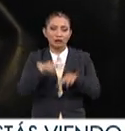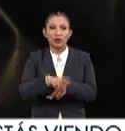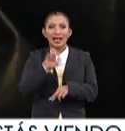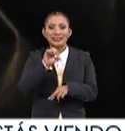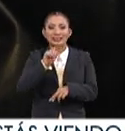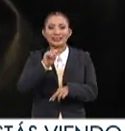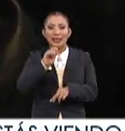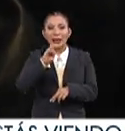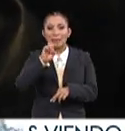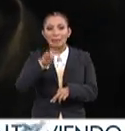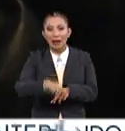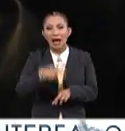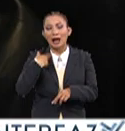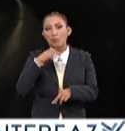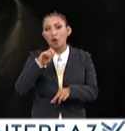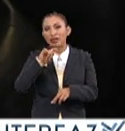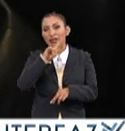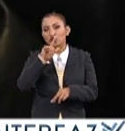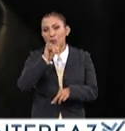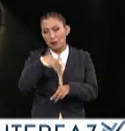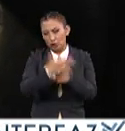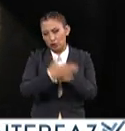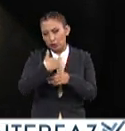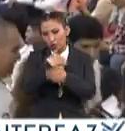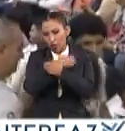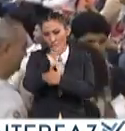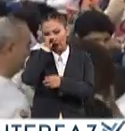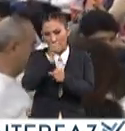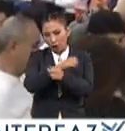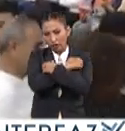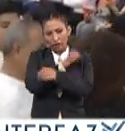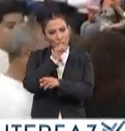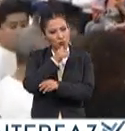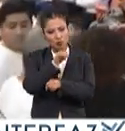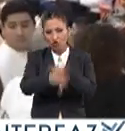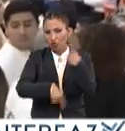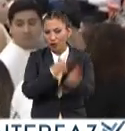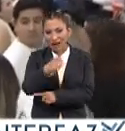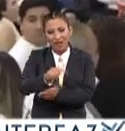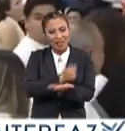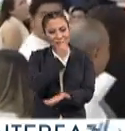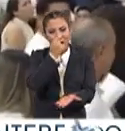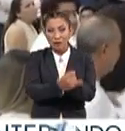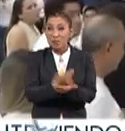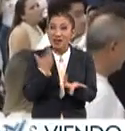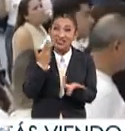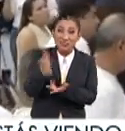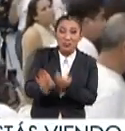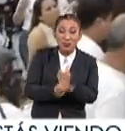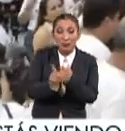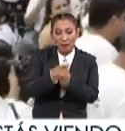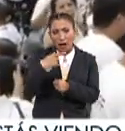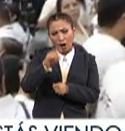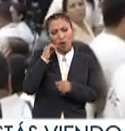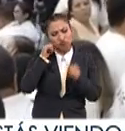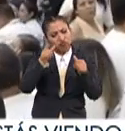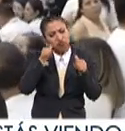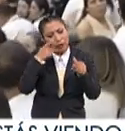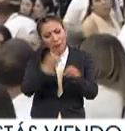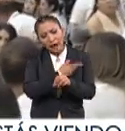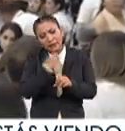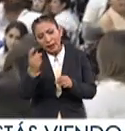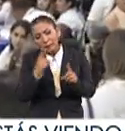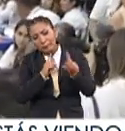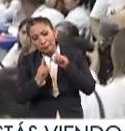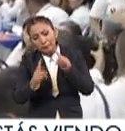Moctezuma Barragán, propuesto como próximo secretario de Educación Pública, no pudo asistir al foro en Tamaulipas, pero estuvo en todo momento al tanto del desarrollo